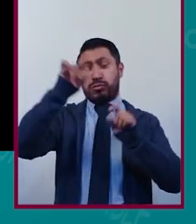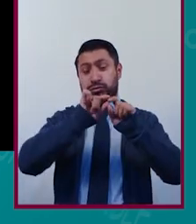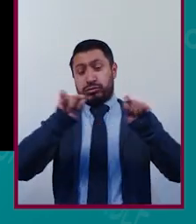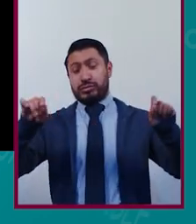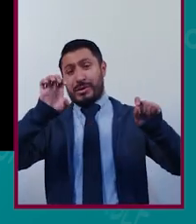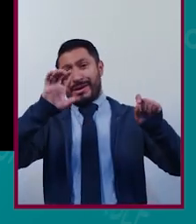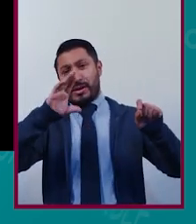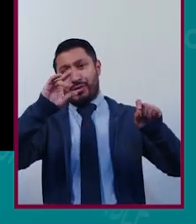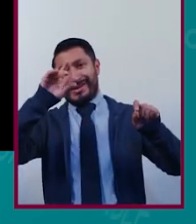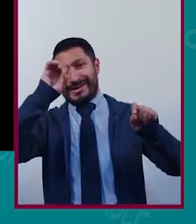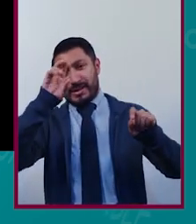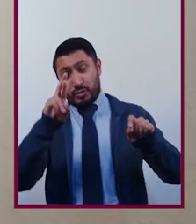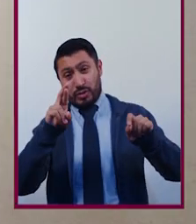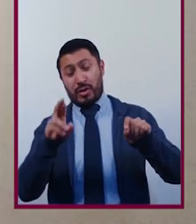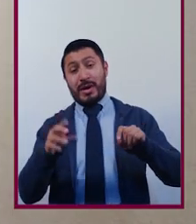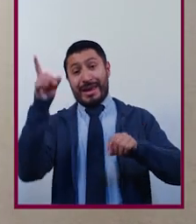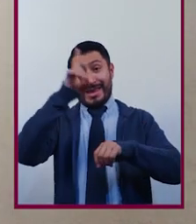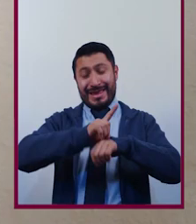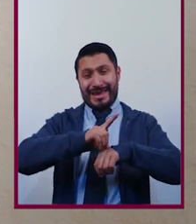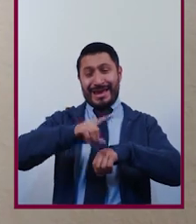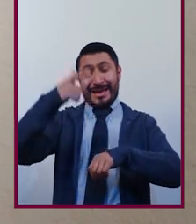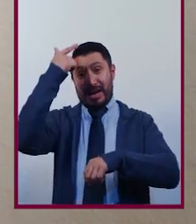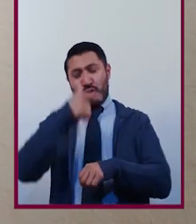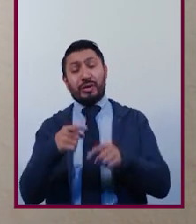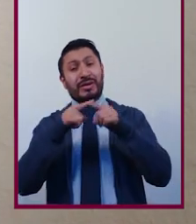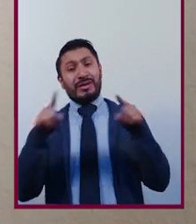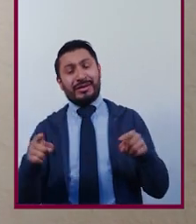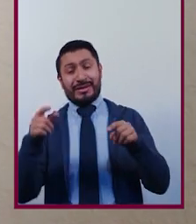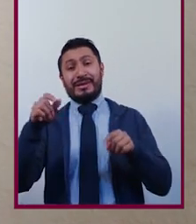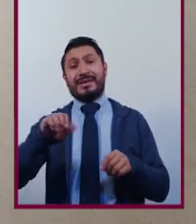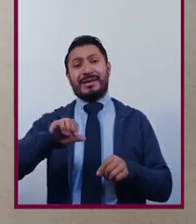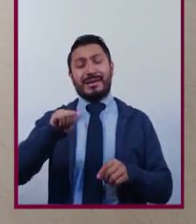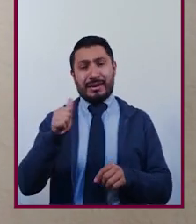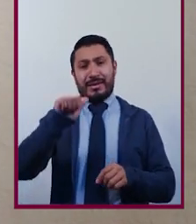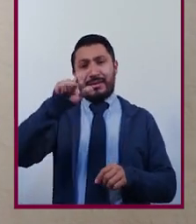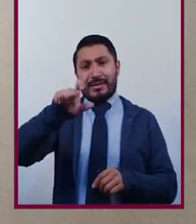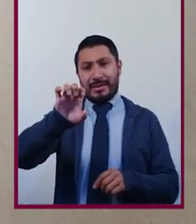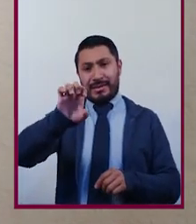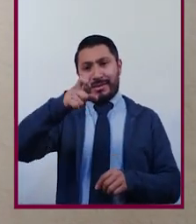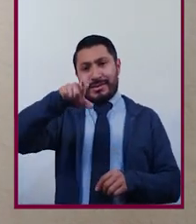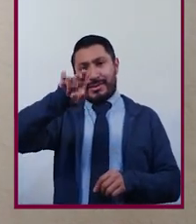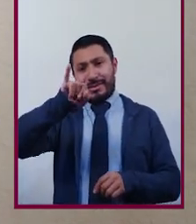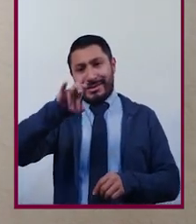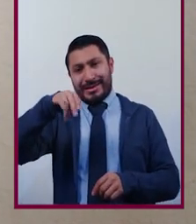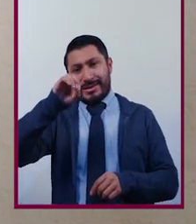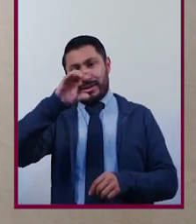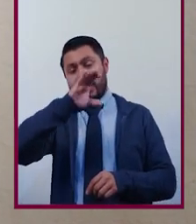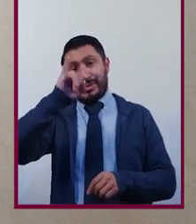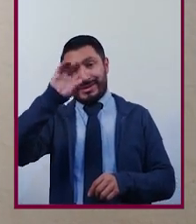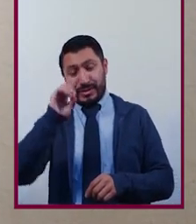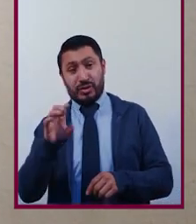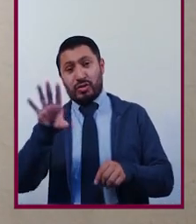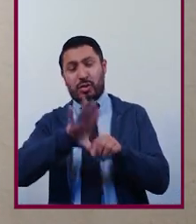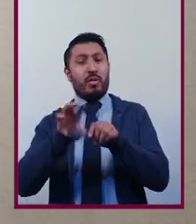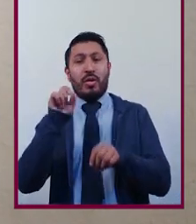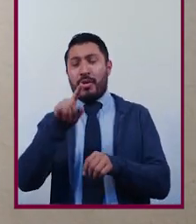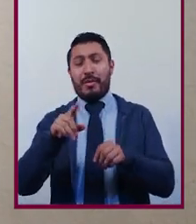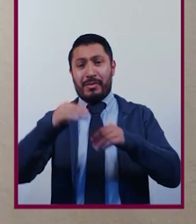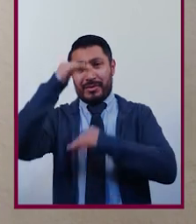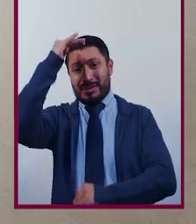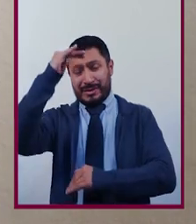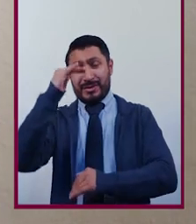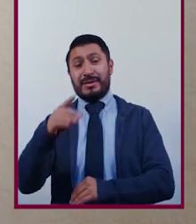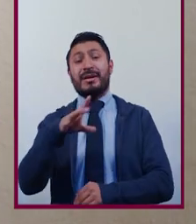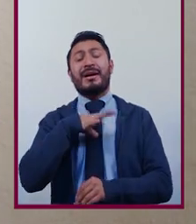diferencia entre el día y la noche, mientras que el equinoccio supone que el día dure lo mismo que la noche. Por cierto, que el ecuador es